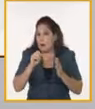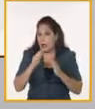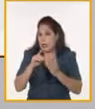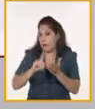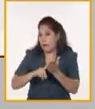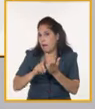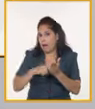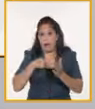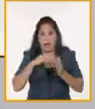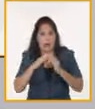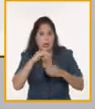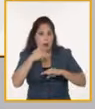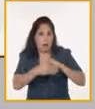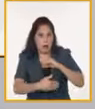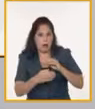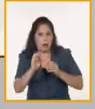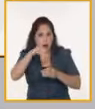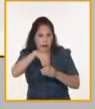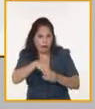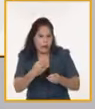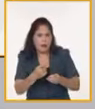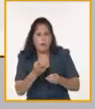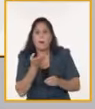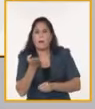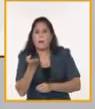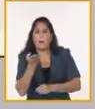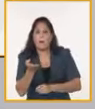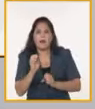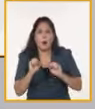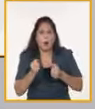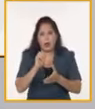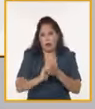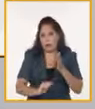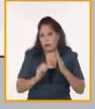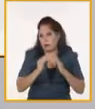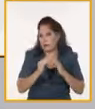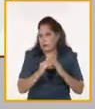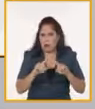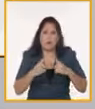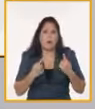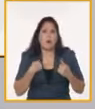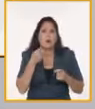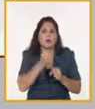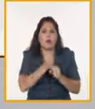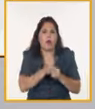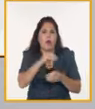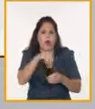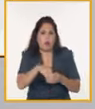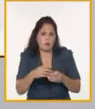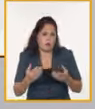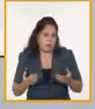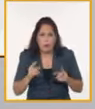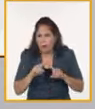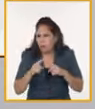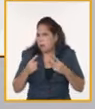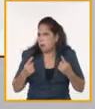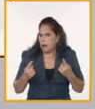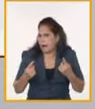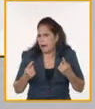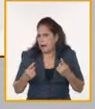es la casa de mi hermano yo también yo esa persona tiene que solicitar ser arrendador de vivienda para que yo pueda trabajar ahí para que ese trabajador por cuenta propia